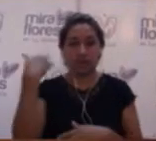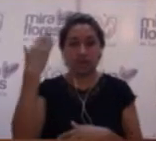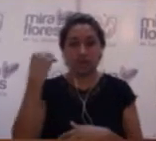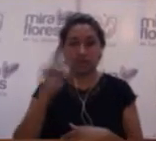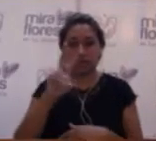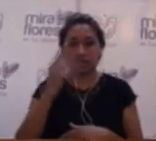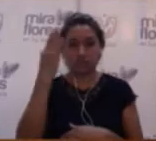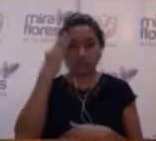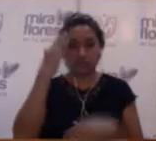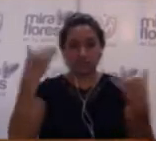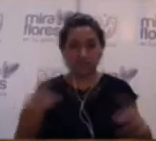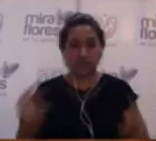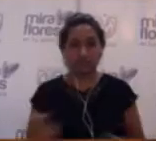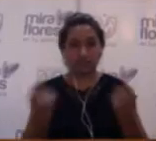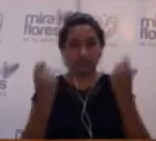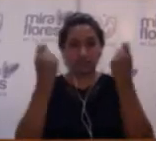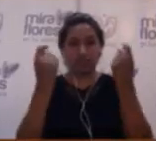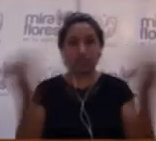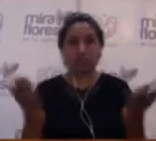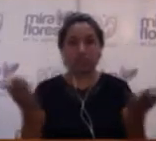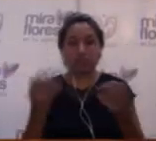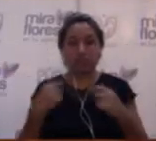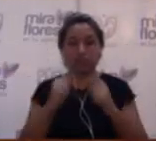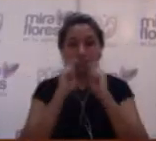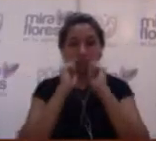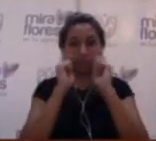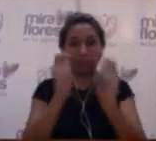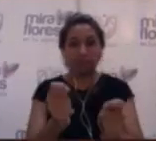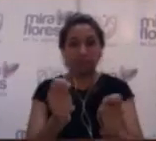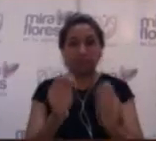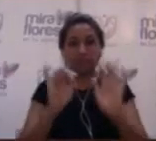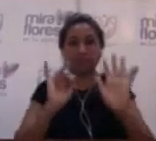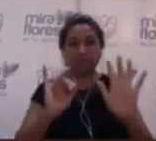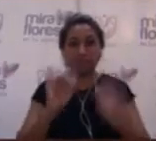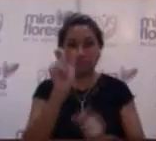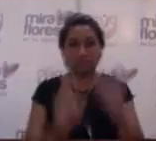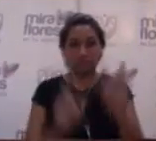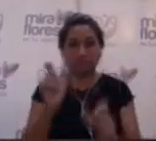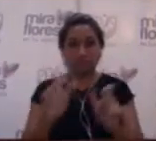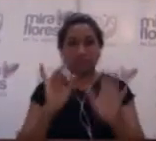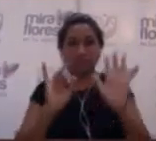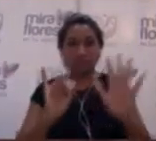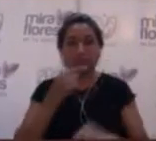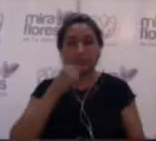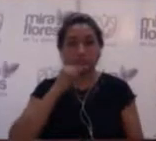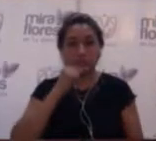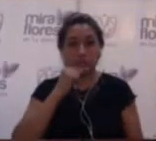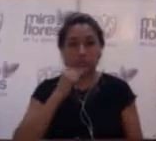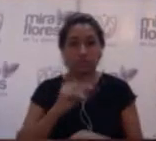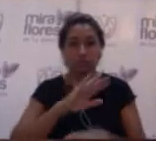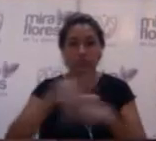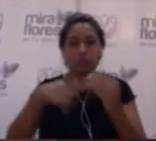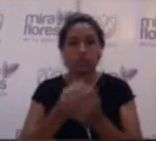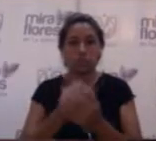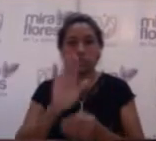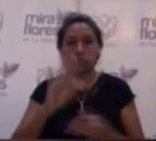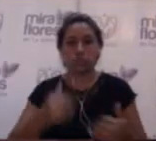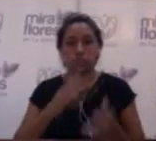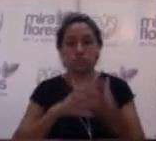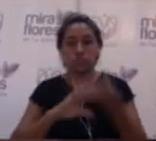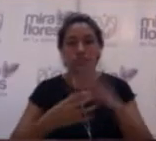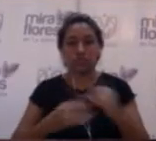acá, donde premiamos o destacamos a siete personas, siete mujeres, por sus historias de vida y